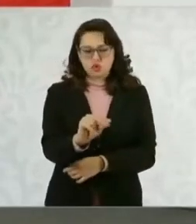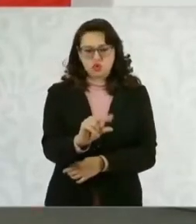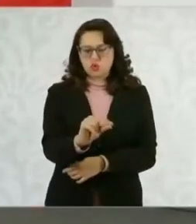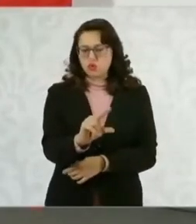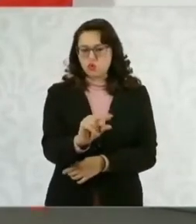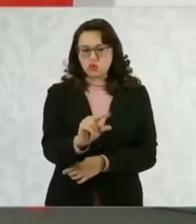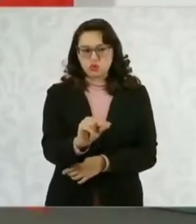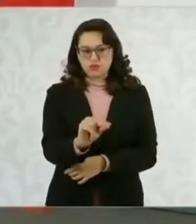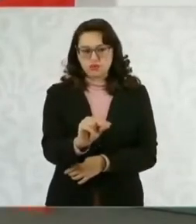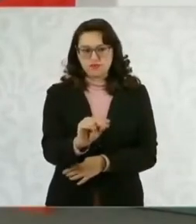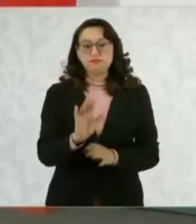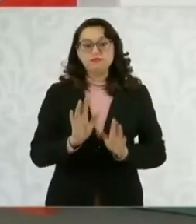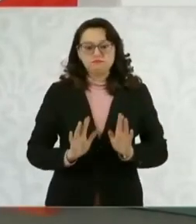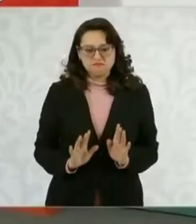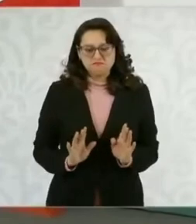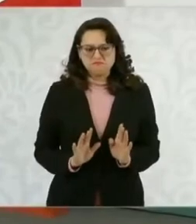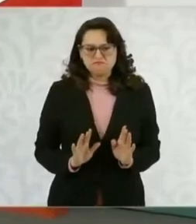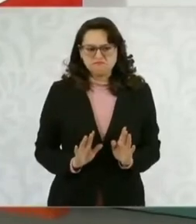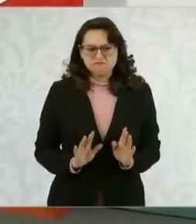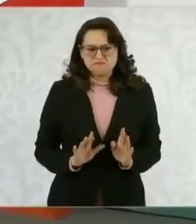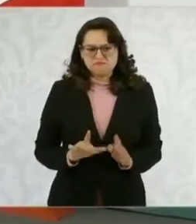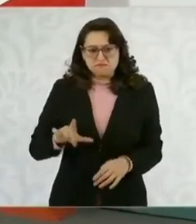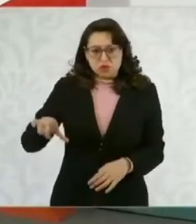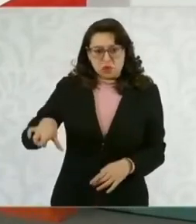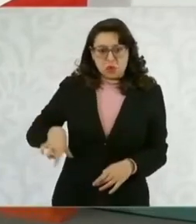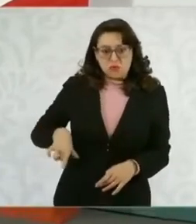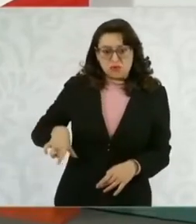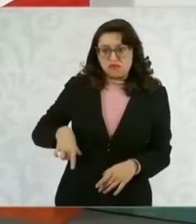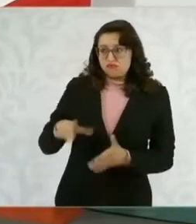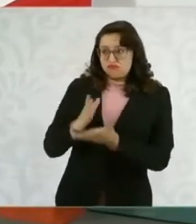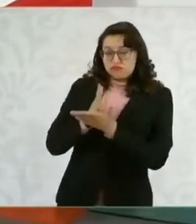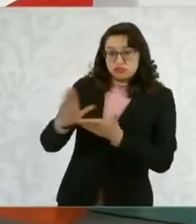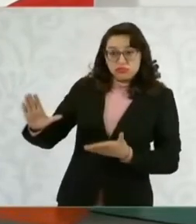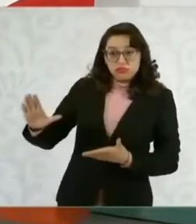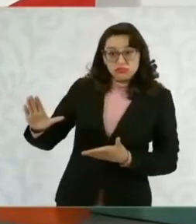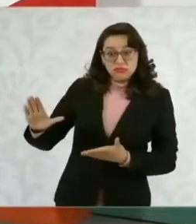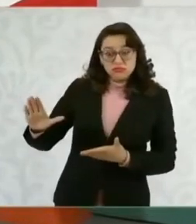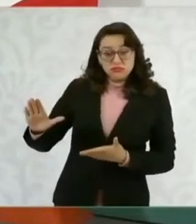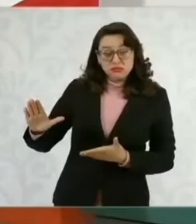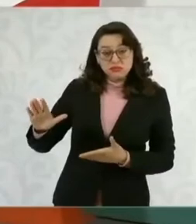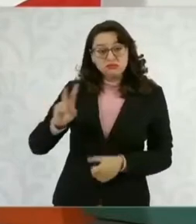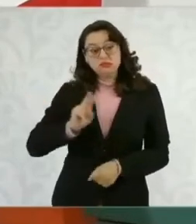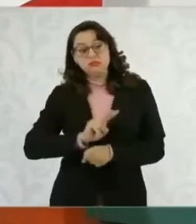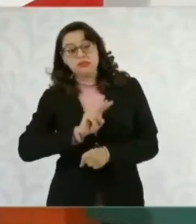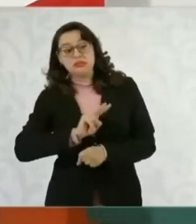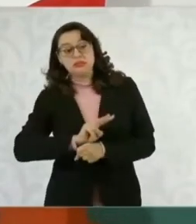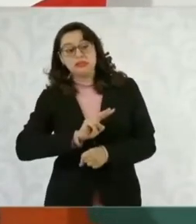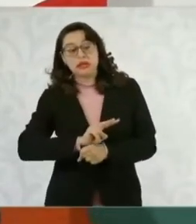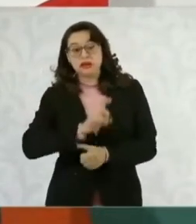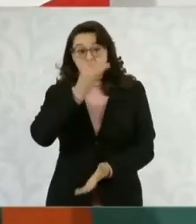Lo que no creemos es que el Estado, su única tarea sea la de regular,